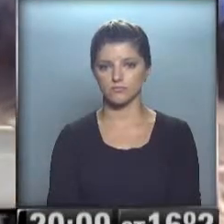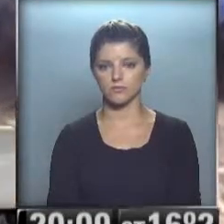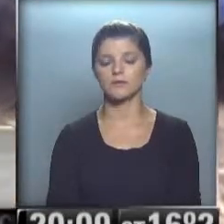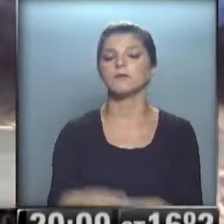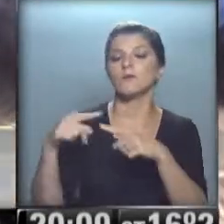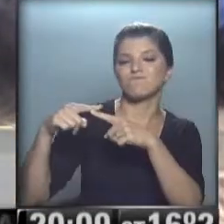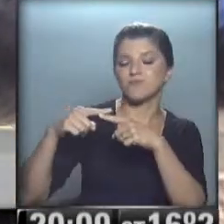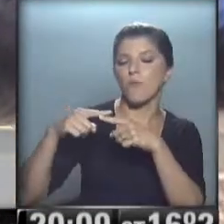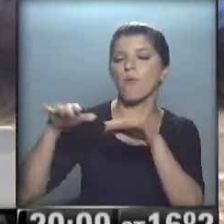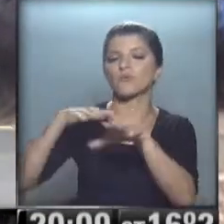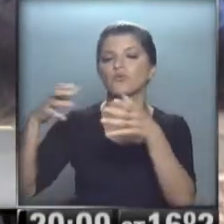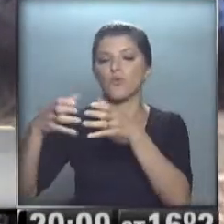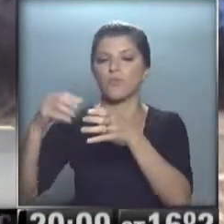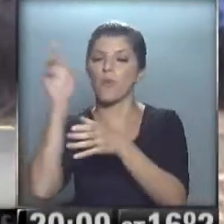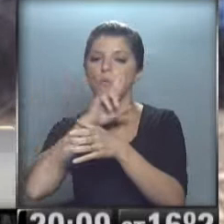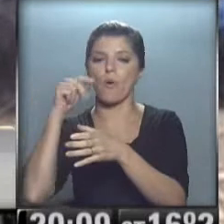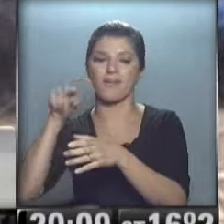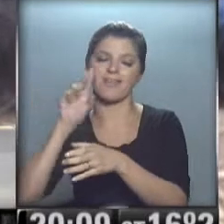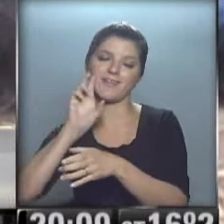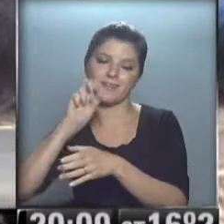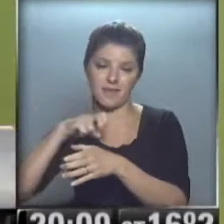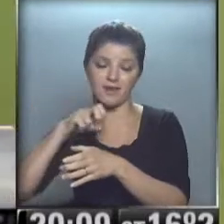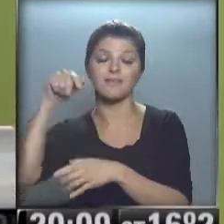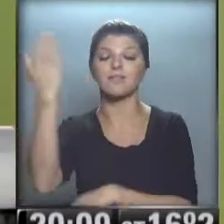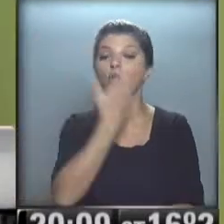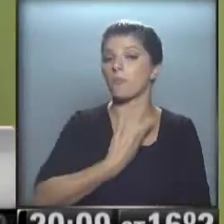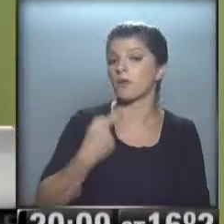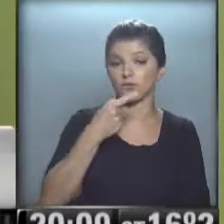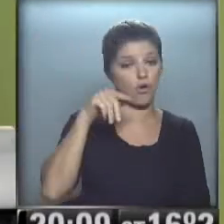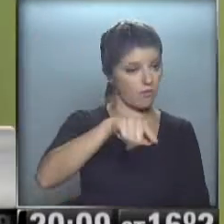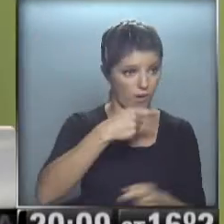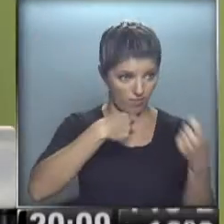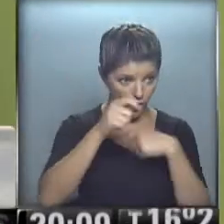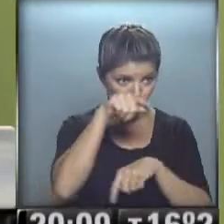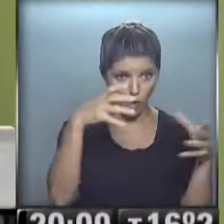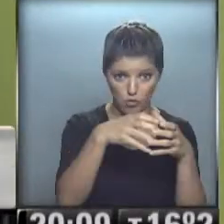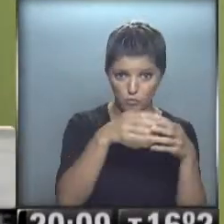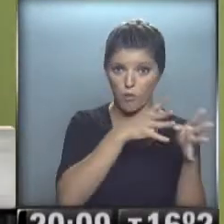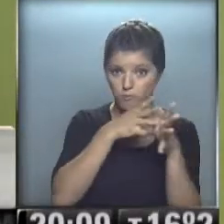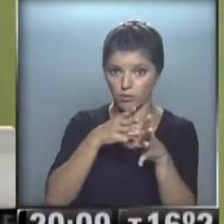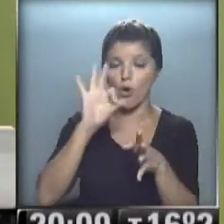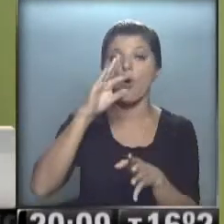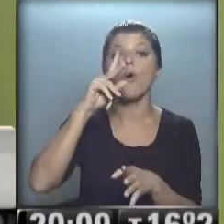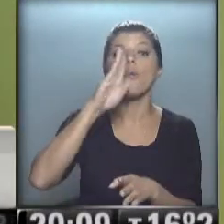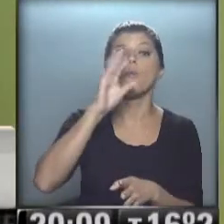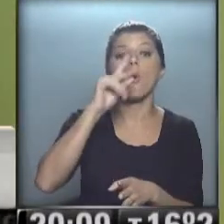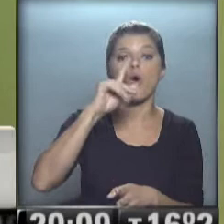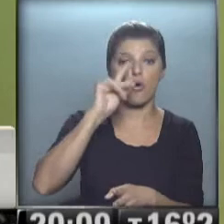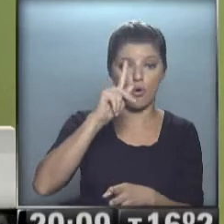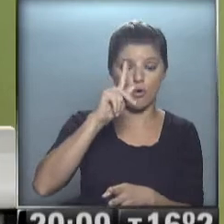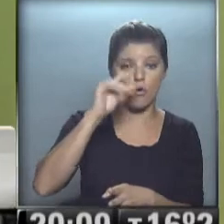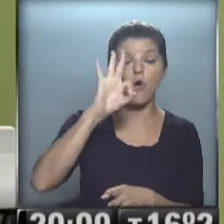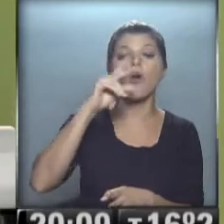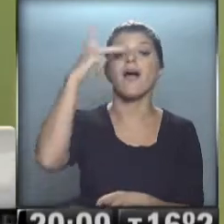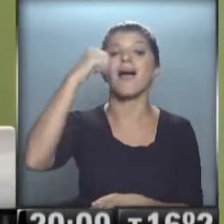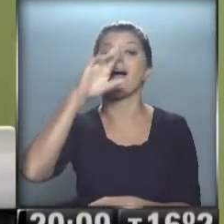Cruces por las niñas de Nigeria. El gobierno reiteró que no negociará con el grupo islamista Boko Haram, que pide la